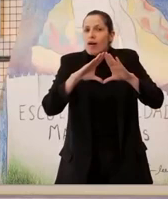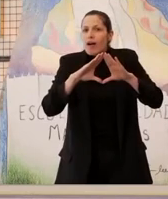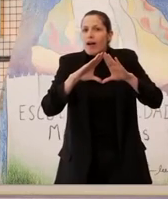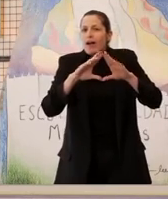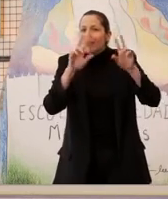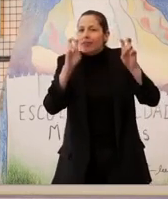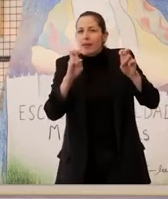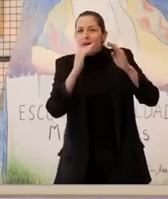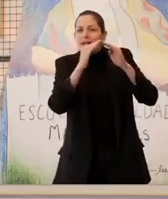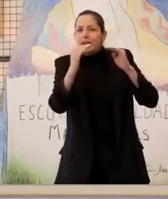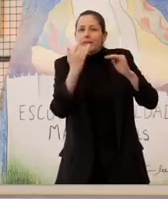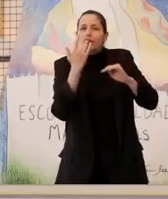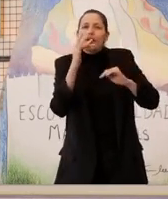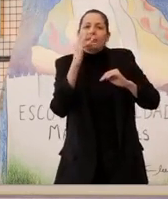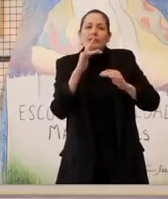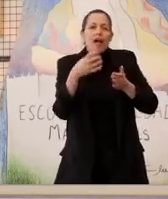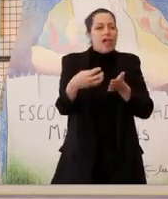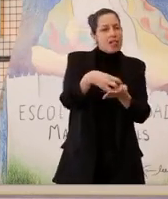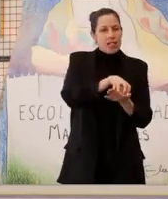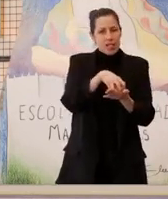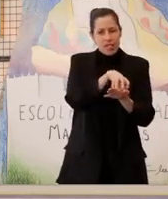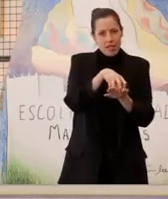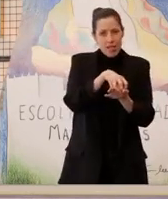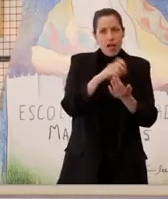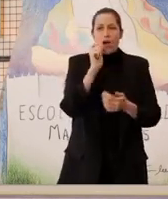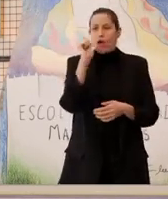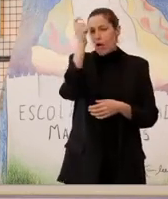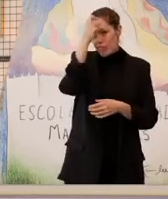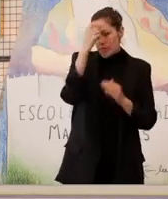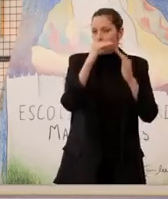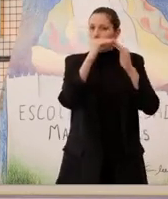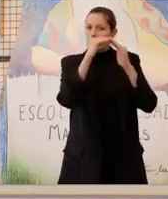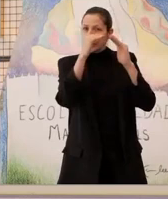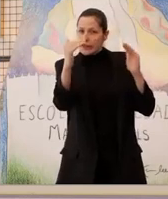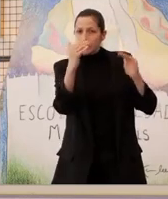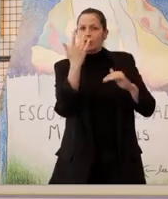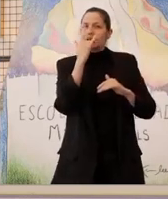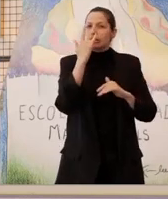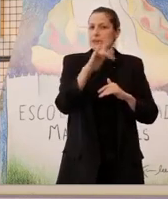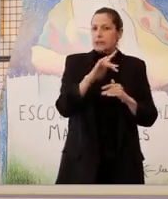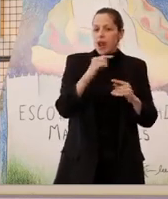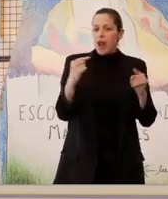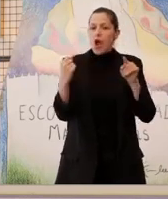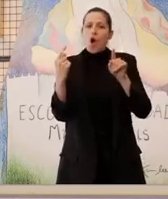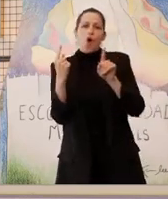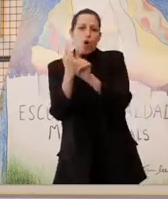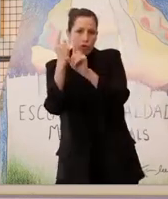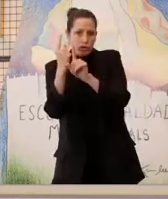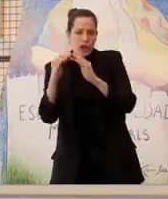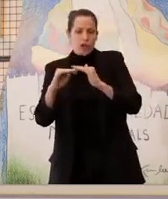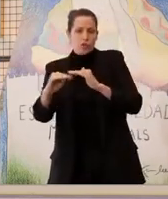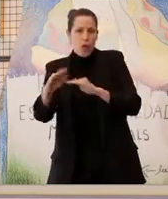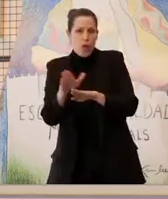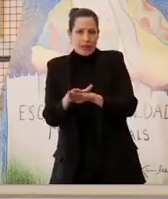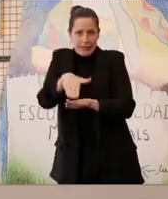techo de cristal y que al concepto de techo de cristal le opone el concepto de suelo pegajoso en el sentido